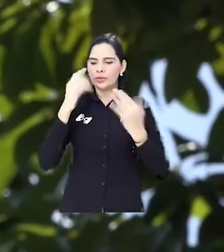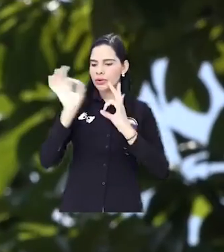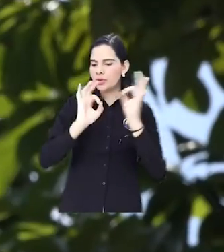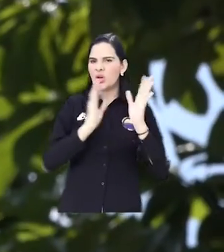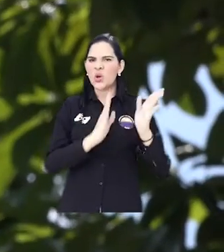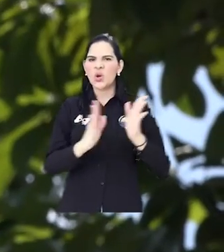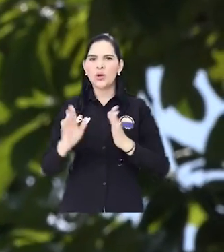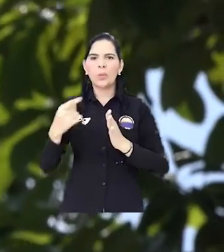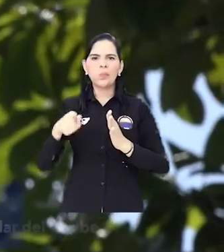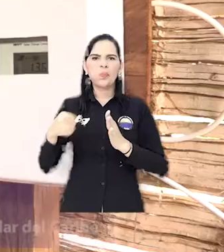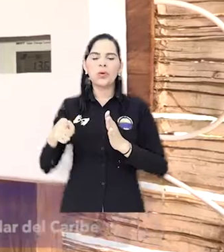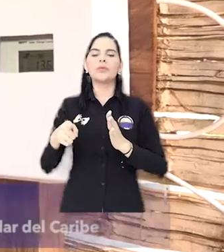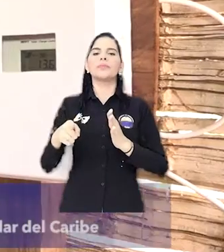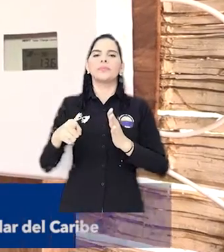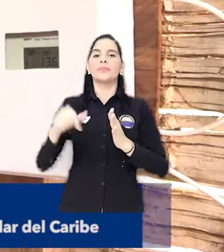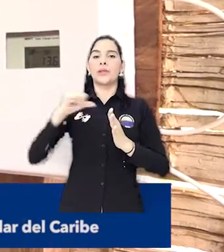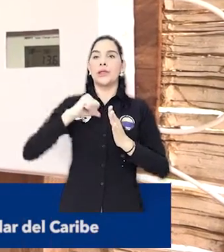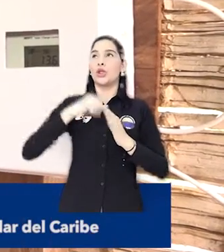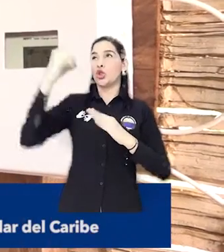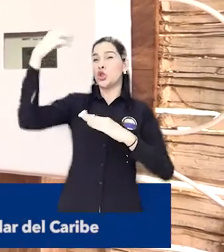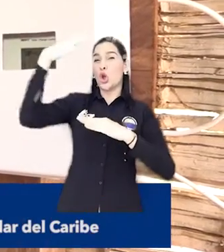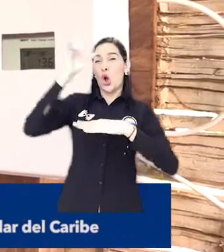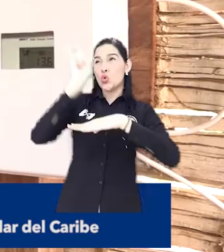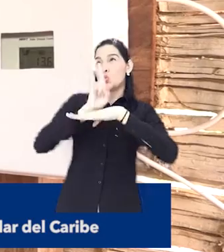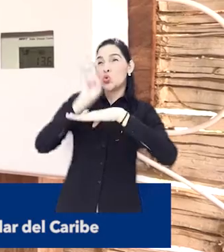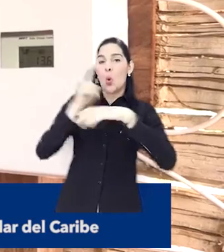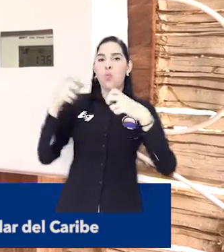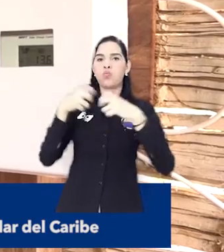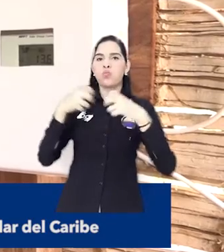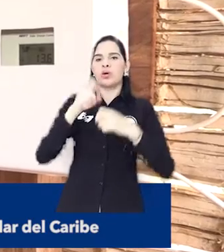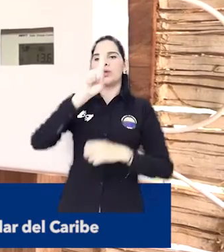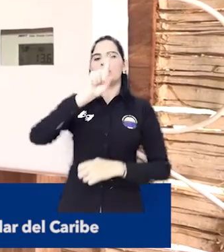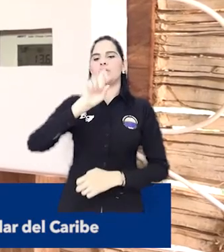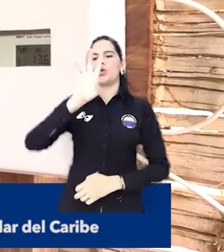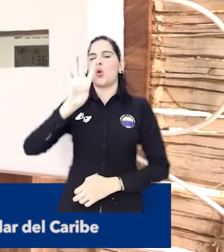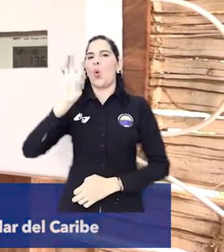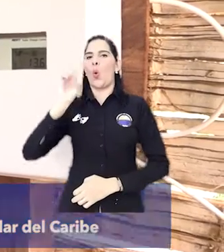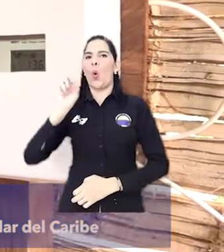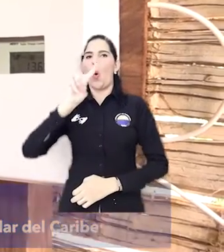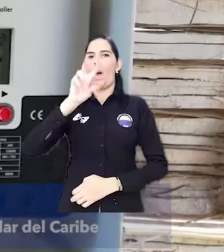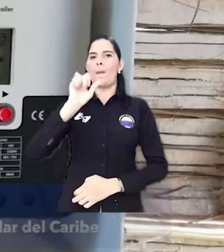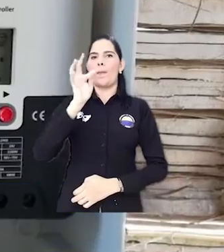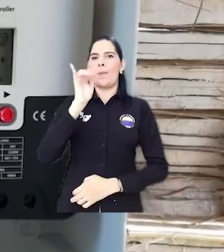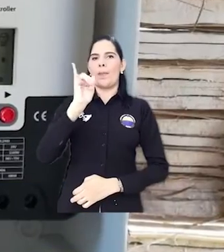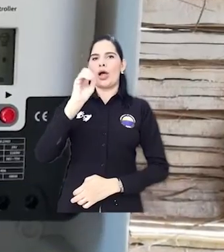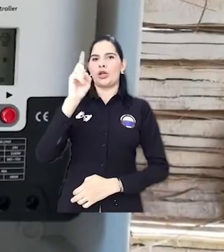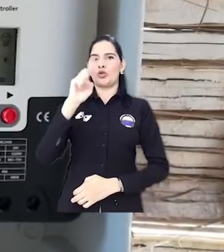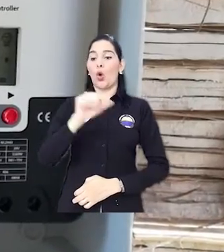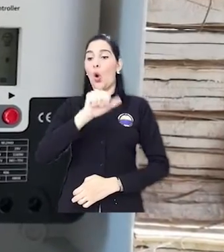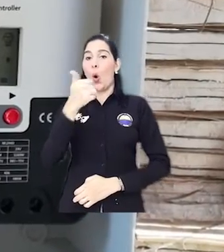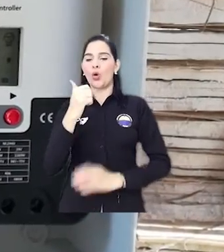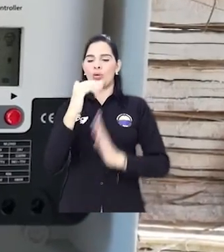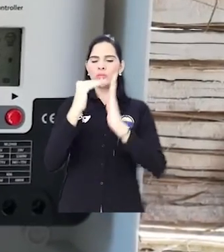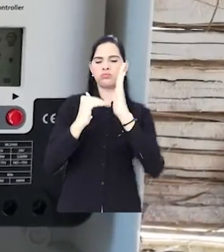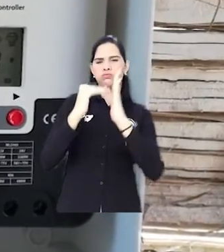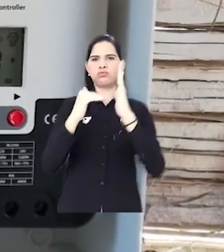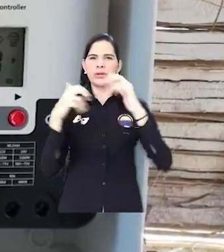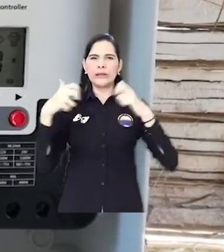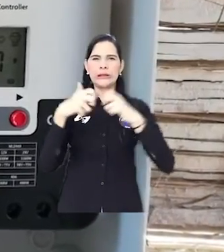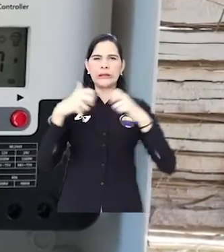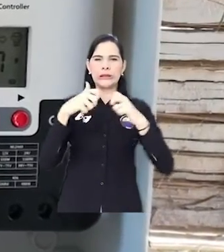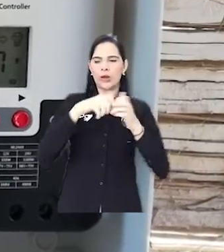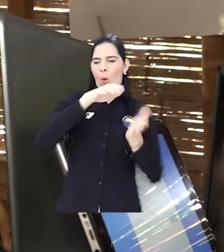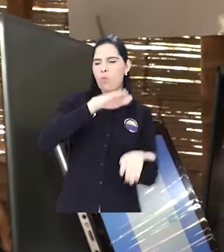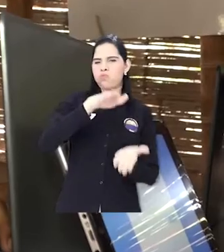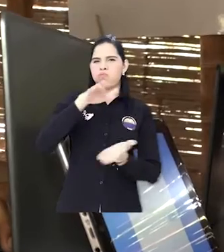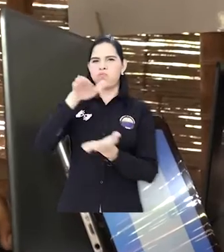Desde el punto de vista técnico, el sistema está conformado por un generador solar de 640 vatios, reguladores de carga con los que